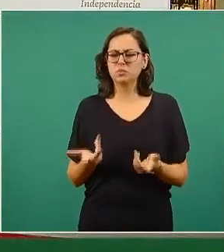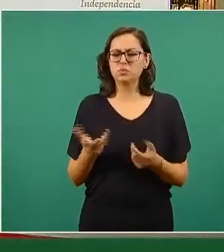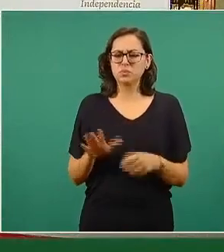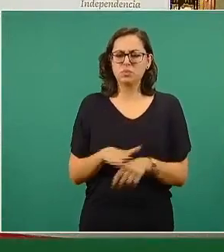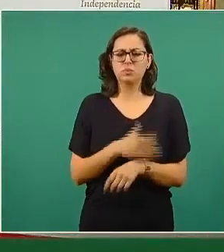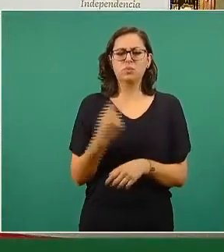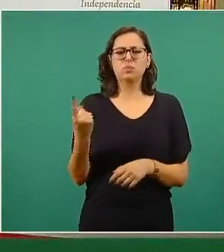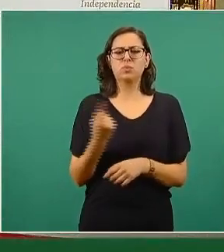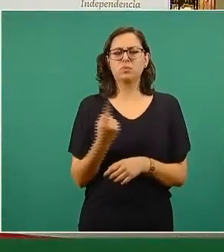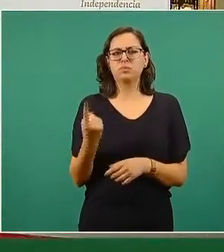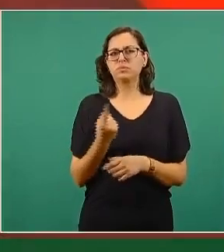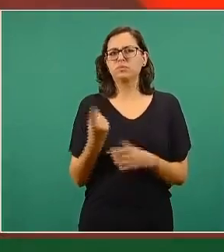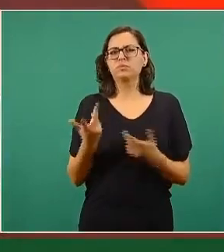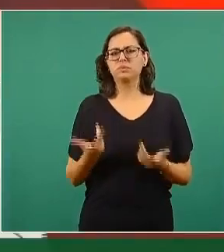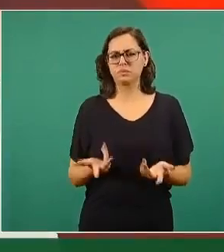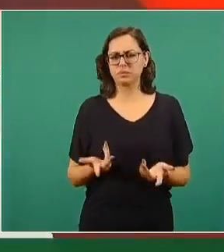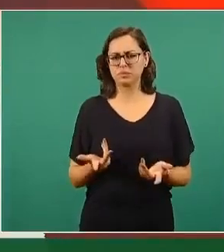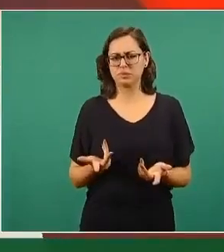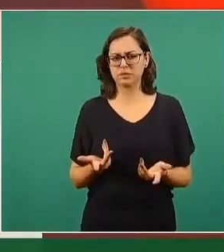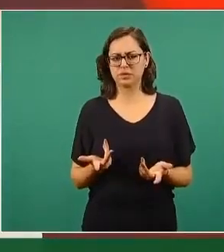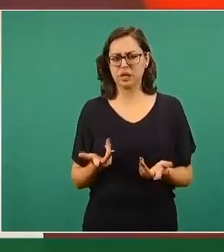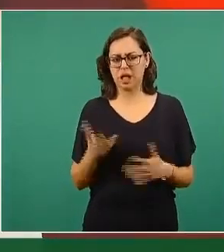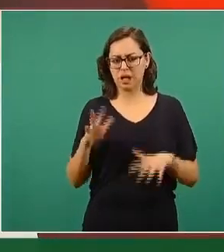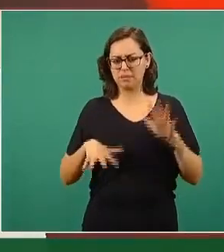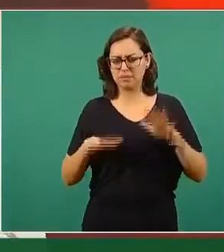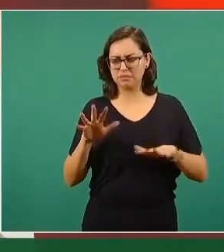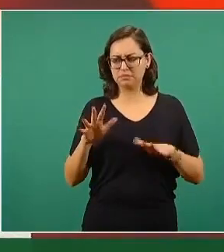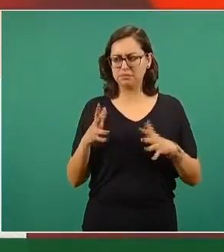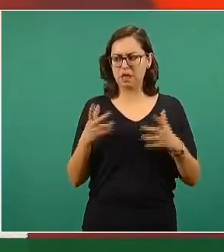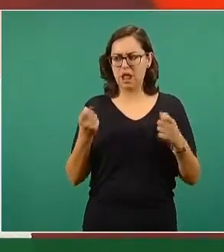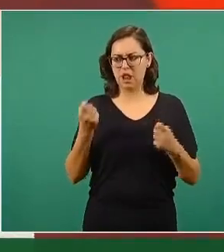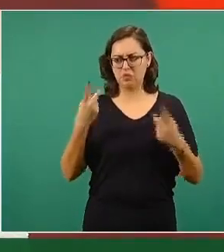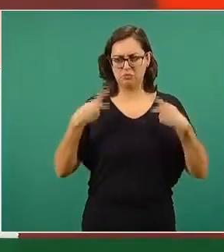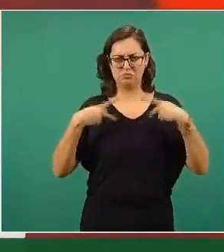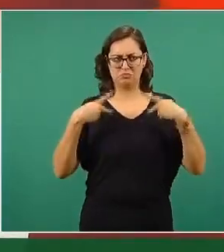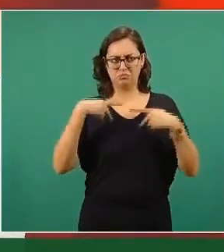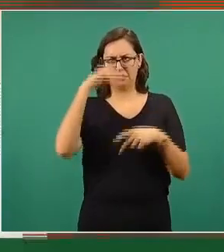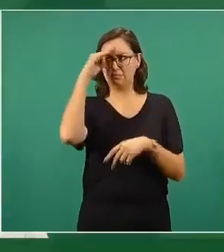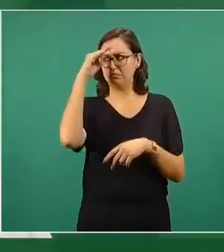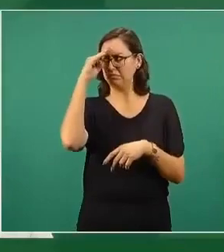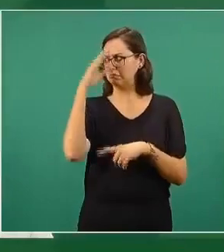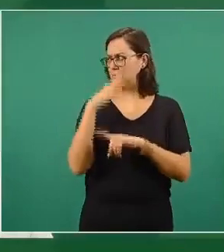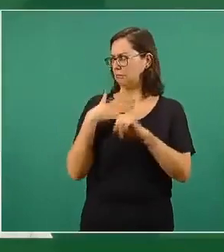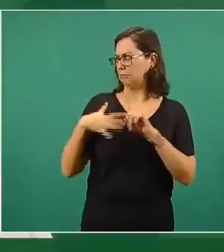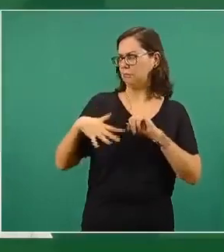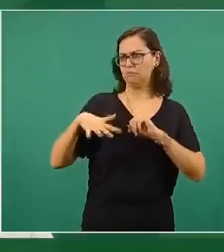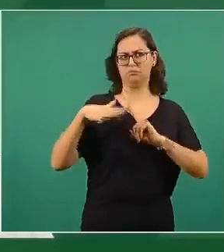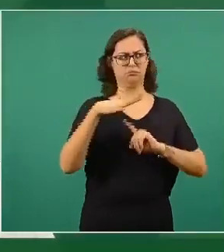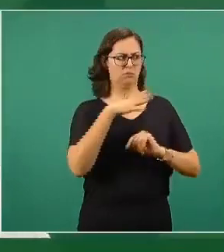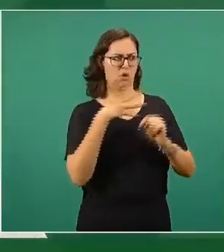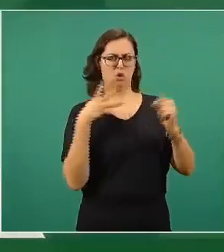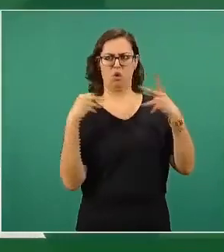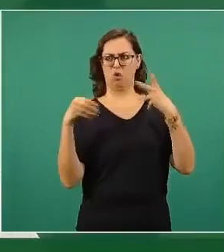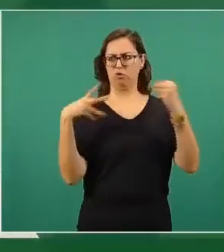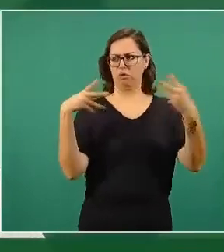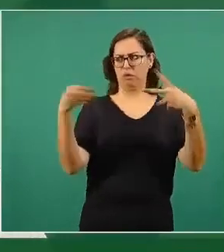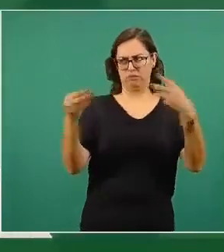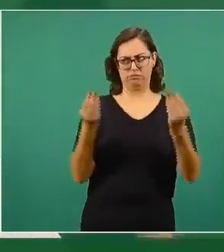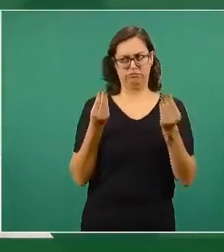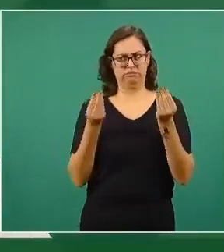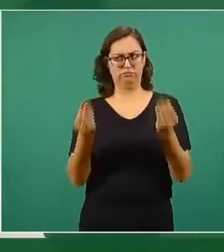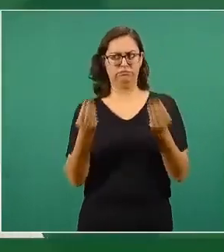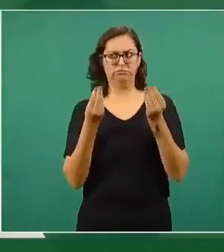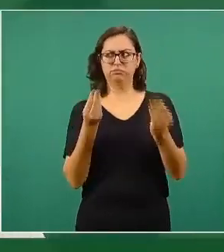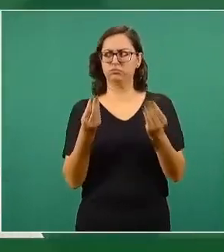que legítimamente tienen la apreciación de estar viviendo en una ciudad, en un municipio, en un estado, en donde todavía tienen conocimiento de que